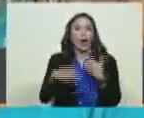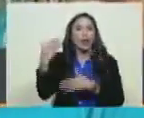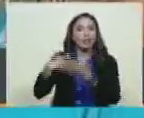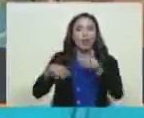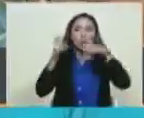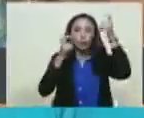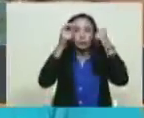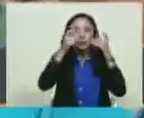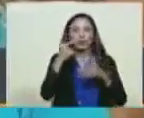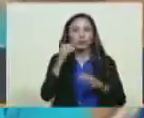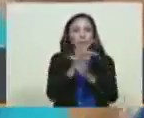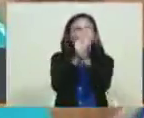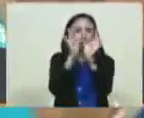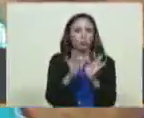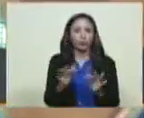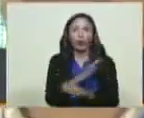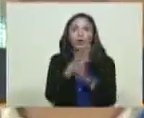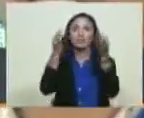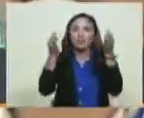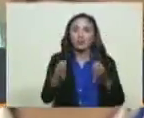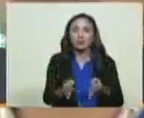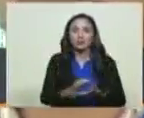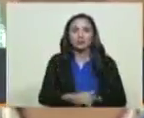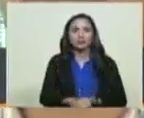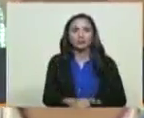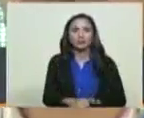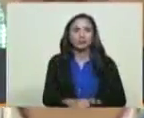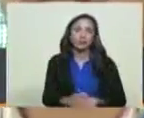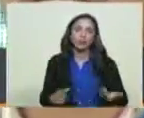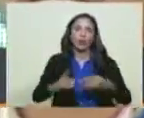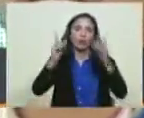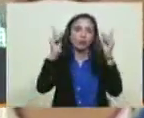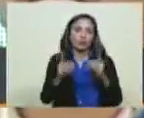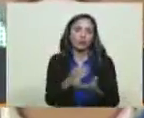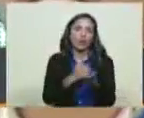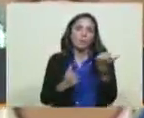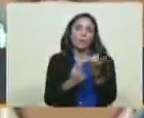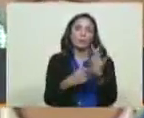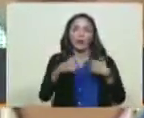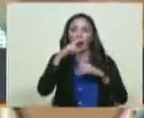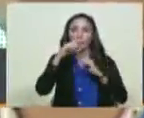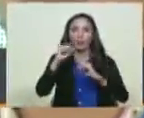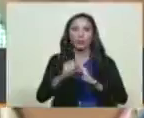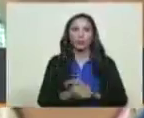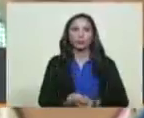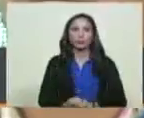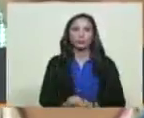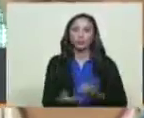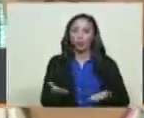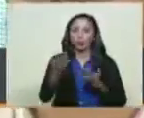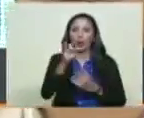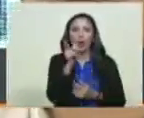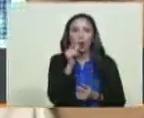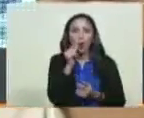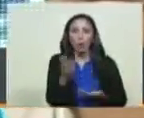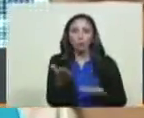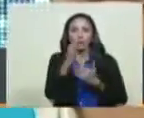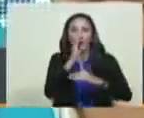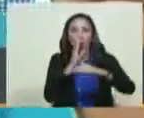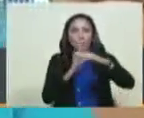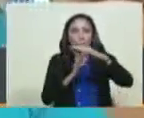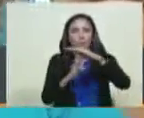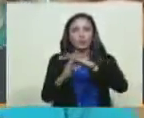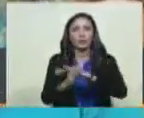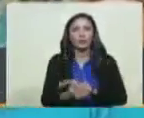chávez y decididos profundamente a militar al lado de un hombre que con nobleza